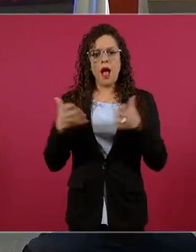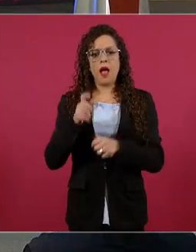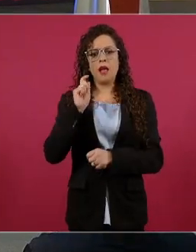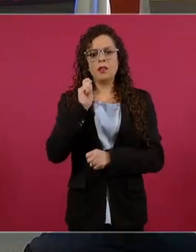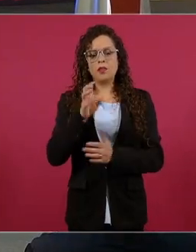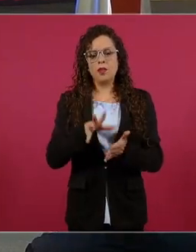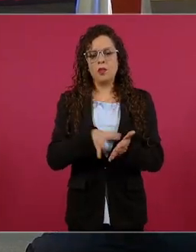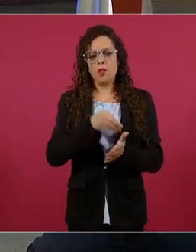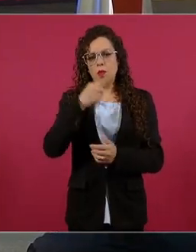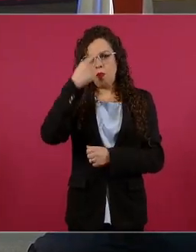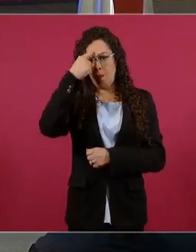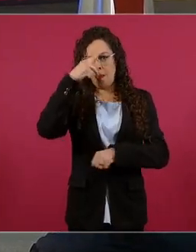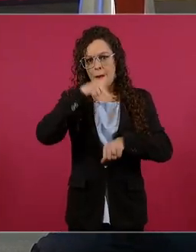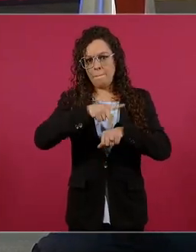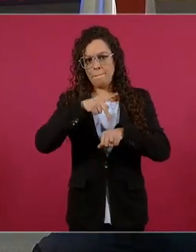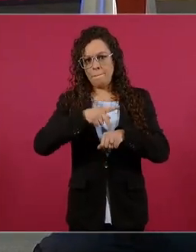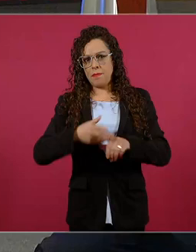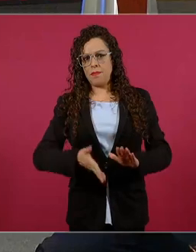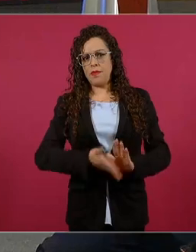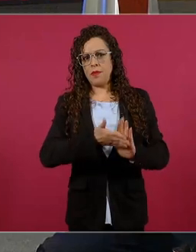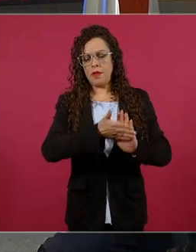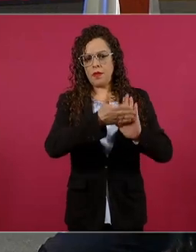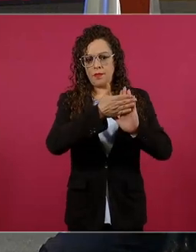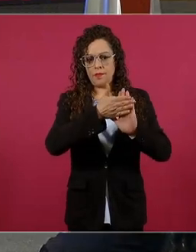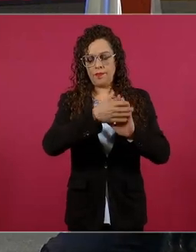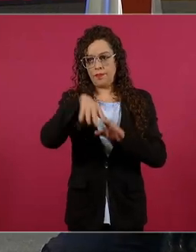Una minera, 11,000.